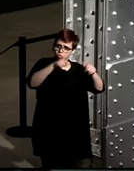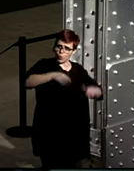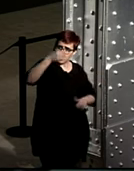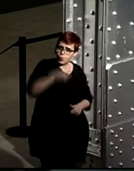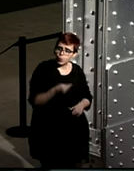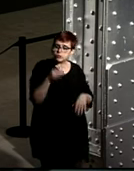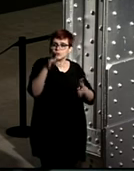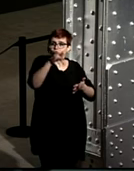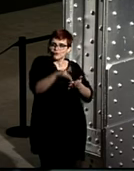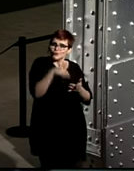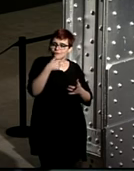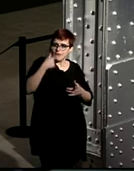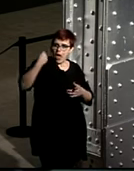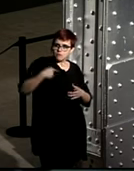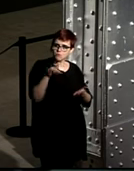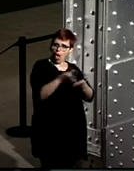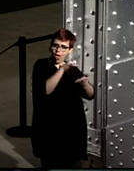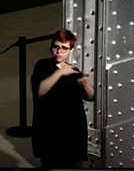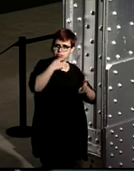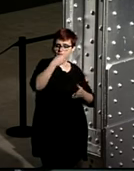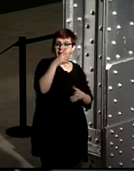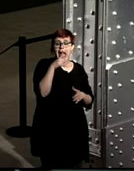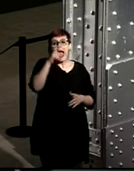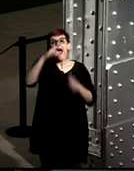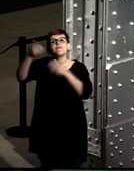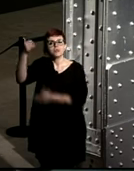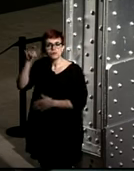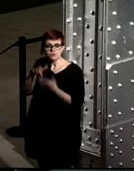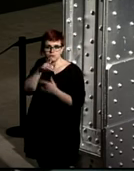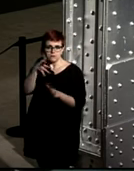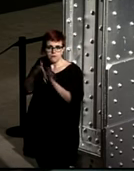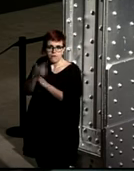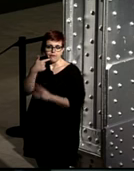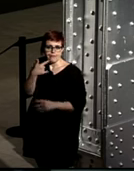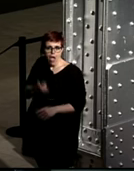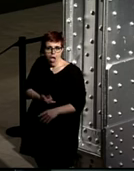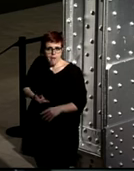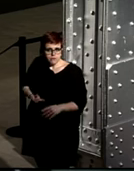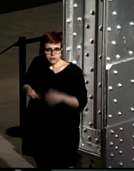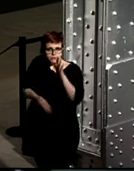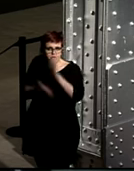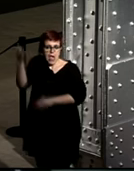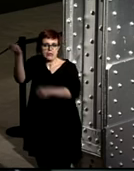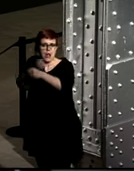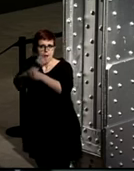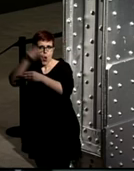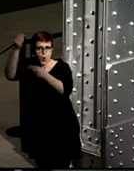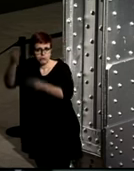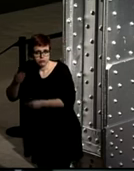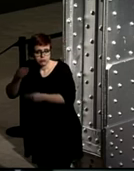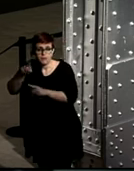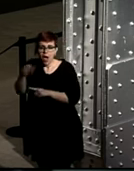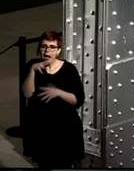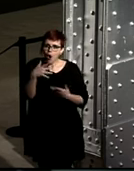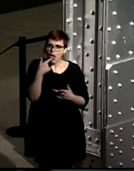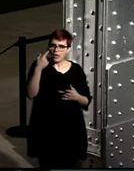años huían del hambre y no tenían nada detrás. Aquí llegan con muchas ilusiones, pensando que tienen un gran futuro por